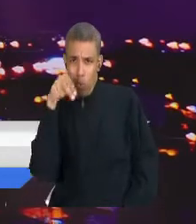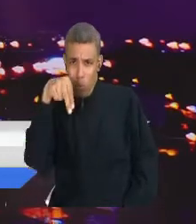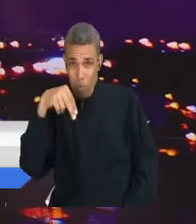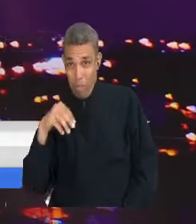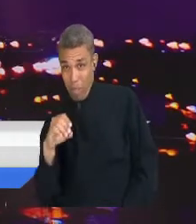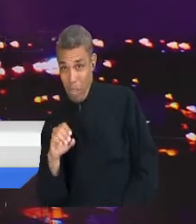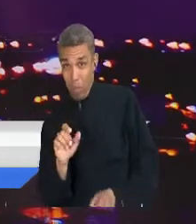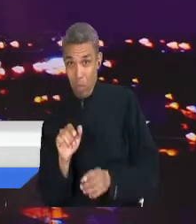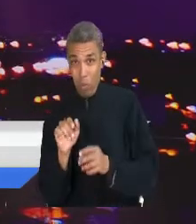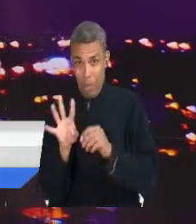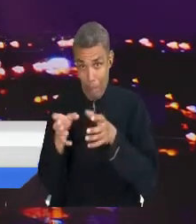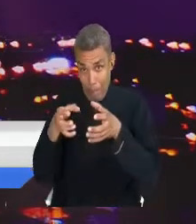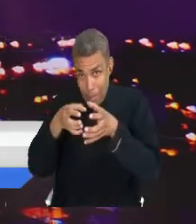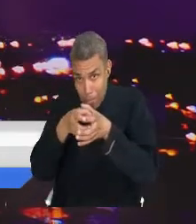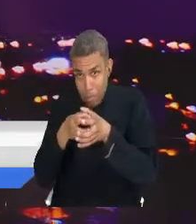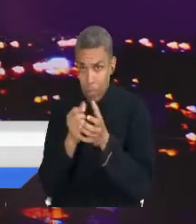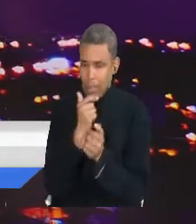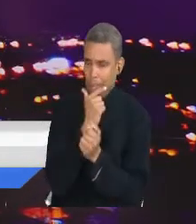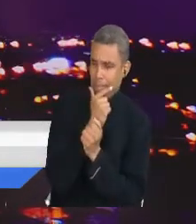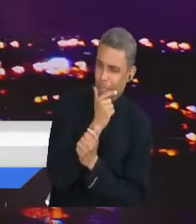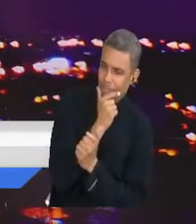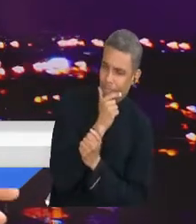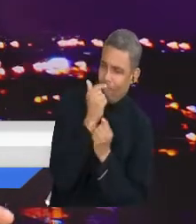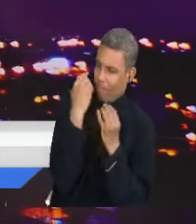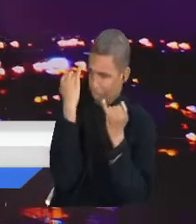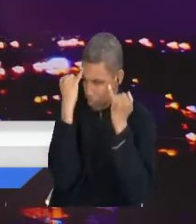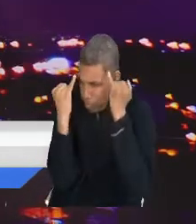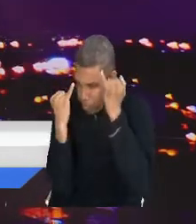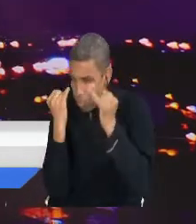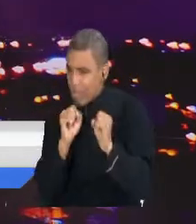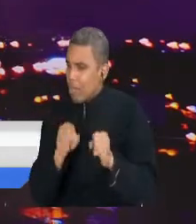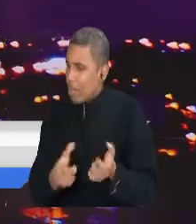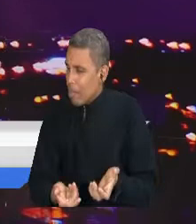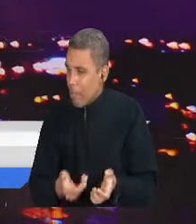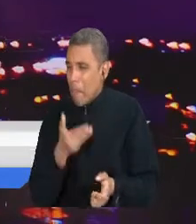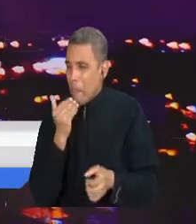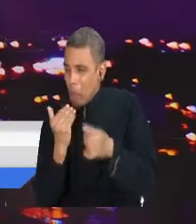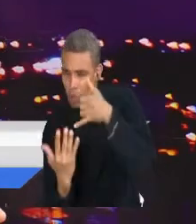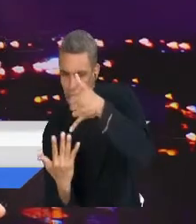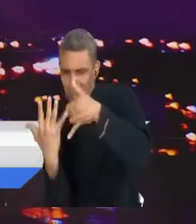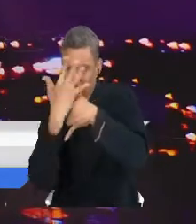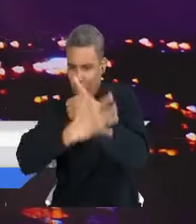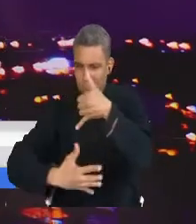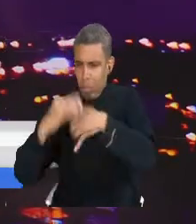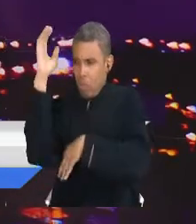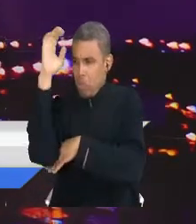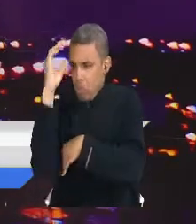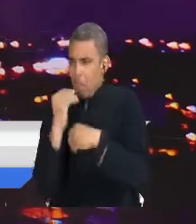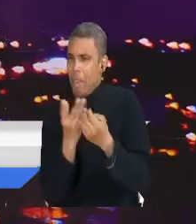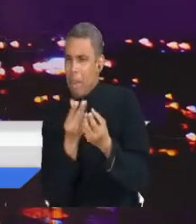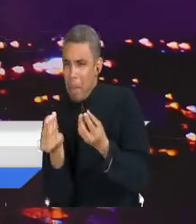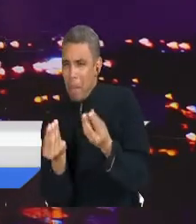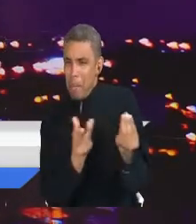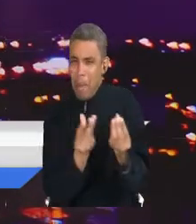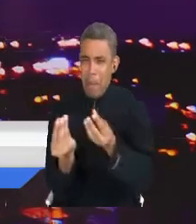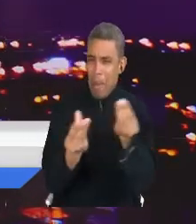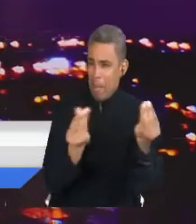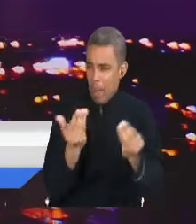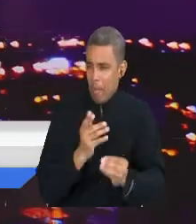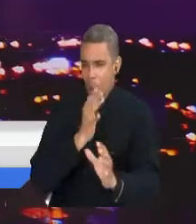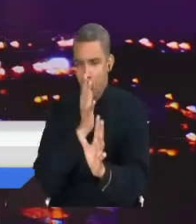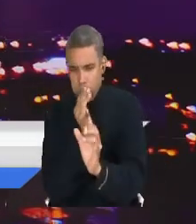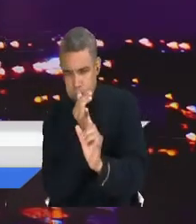traer el festival a Barranca Bermeja, y con, lógicamente, con la combinación de gente de la radio como Edgar Arturo